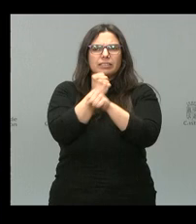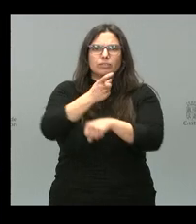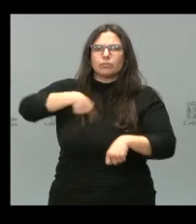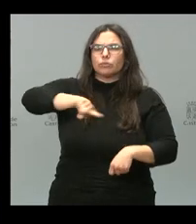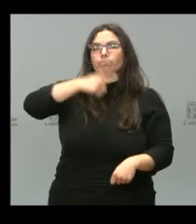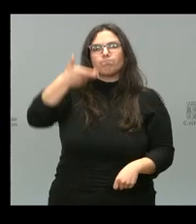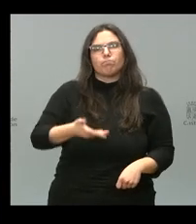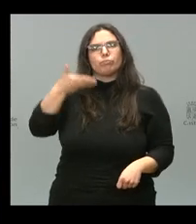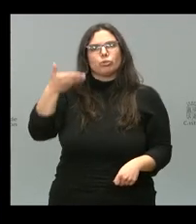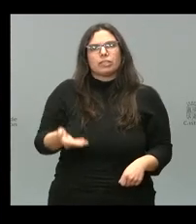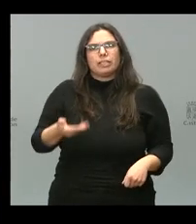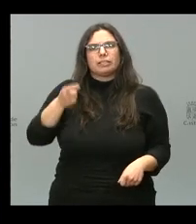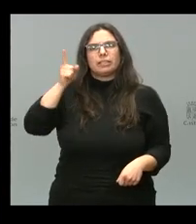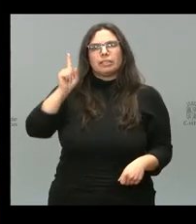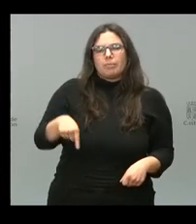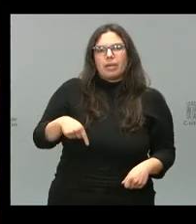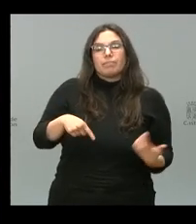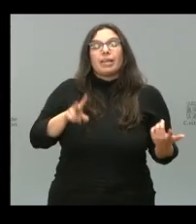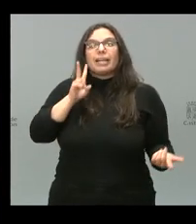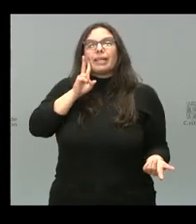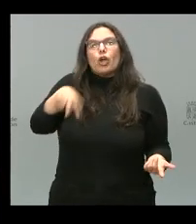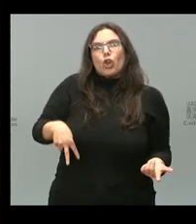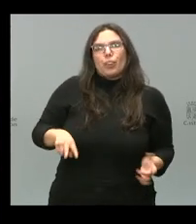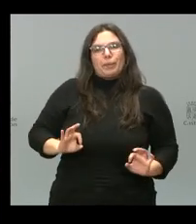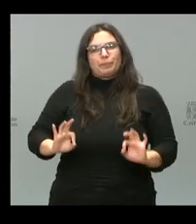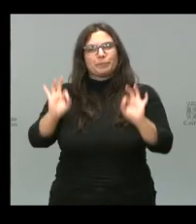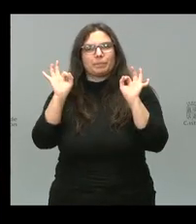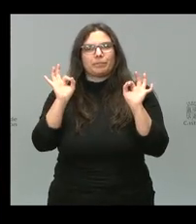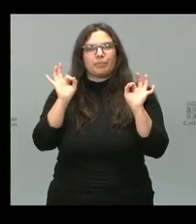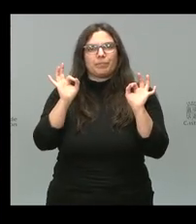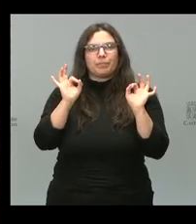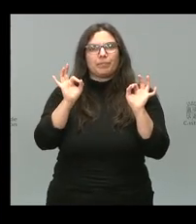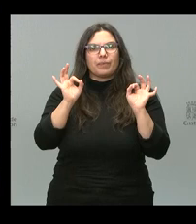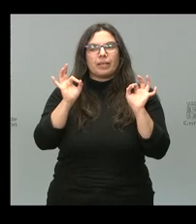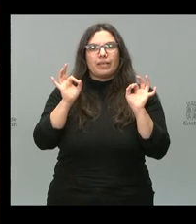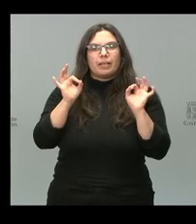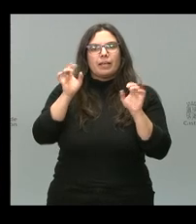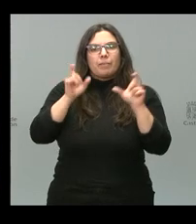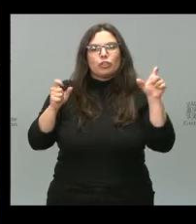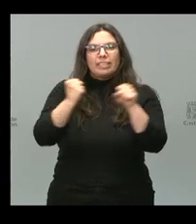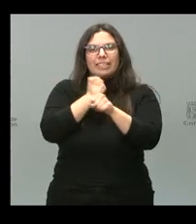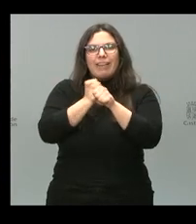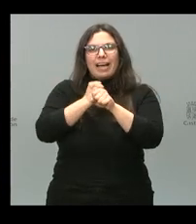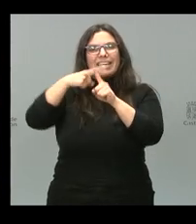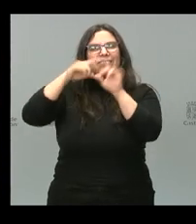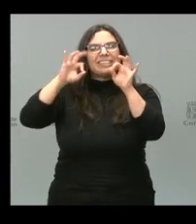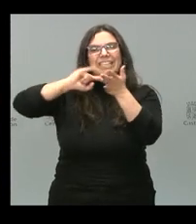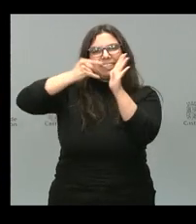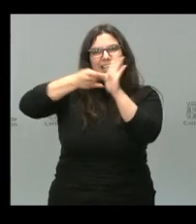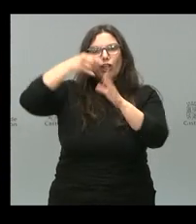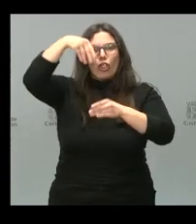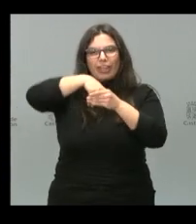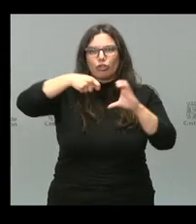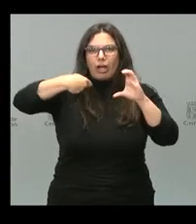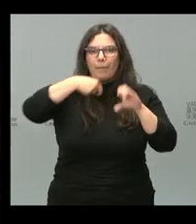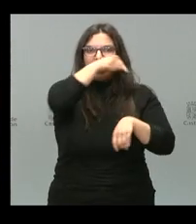que es importante hacer un reconocimiento a quienes la hacen esa labor técnica dentro de las cámaras que